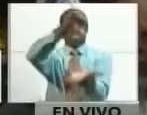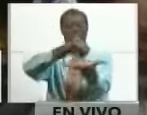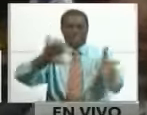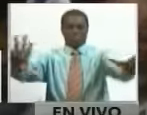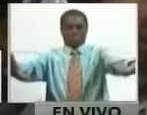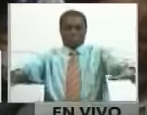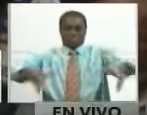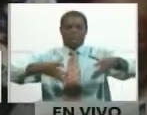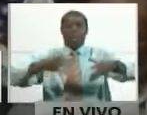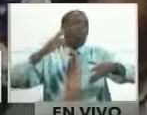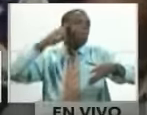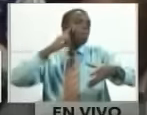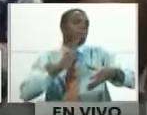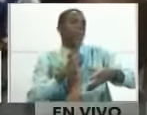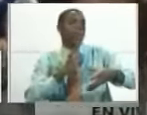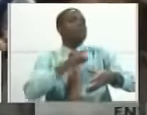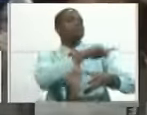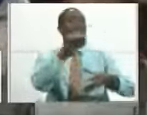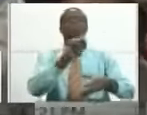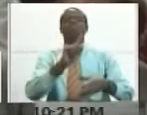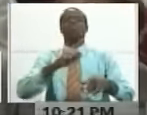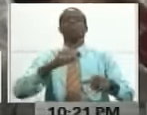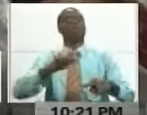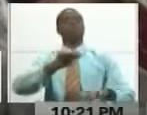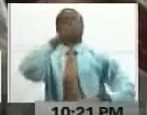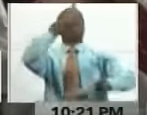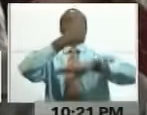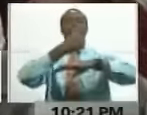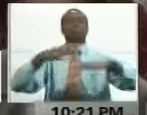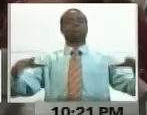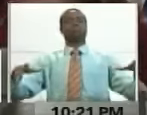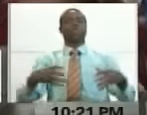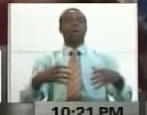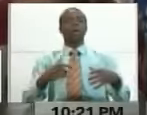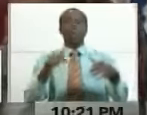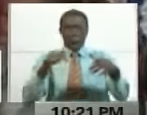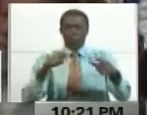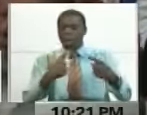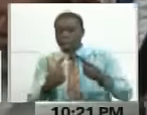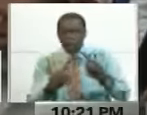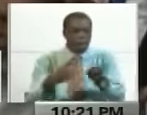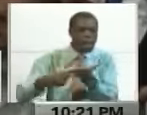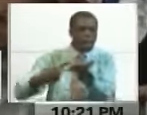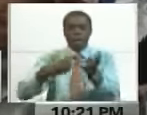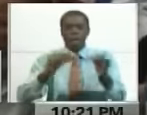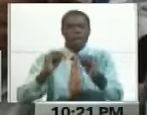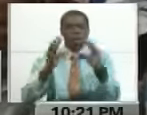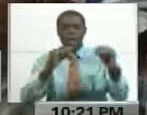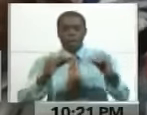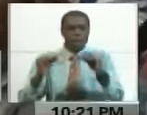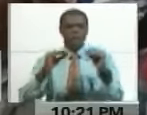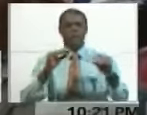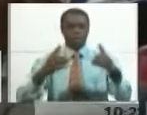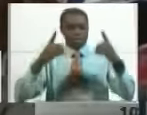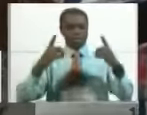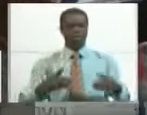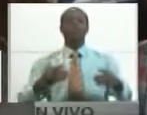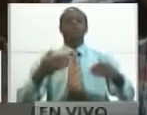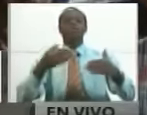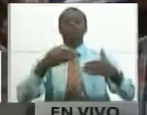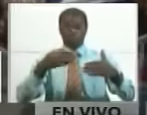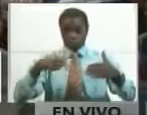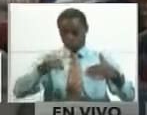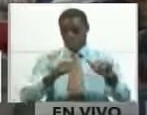Bolivariano, máximo órgano de consulta, debate y decisiones del Partido Socialista Unido de